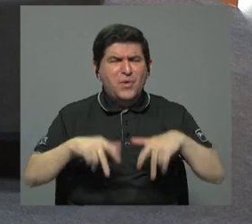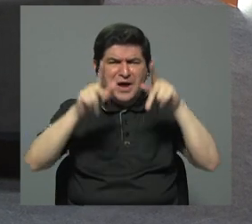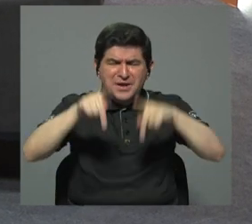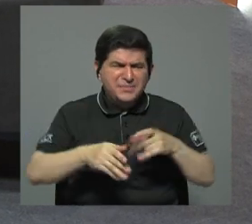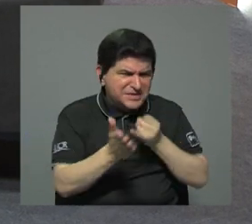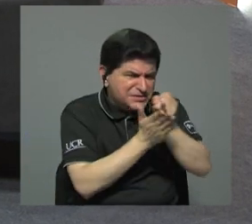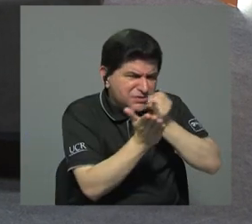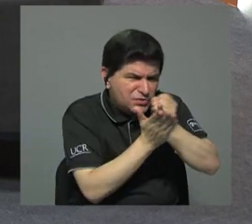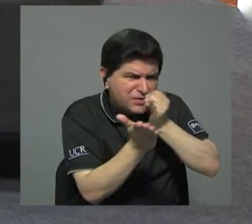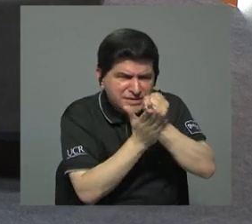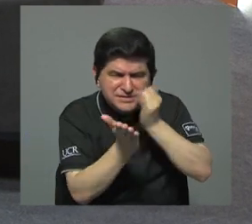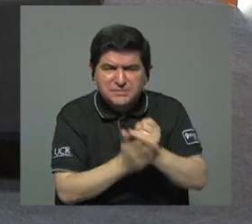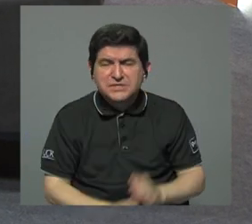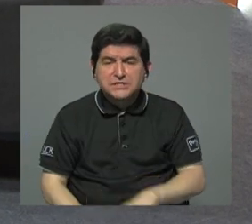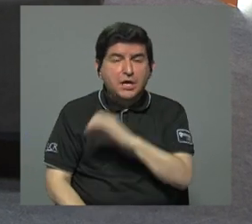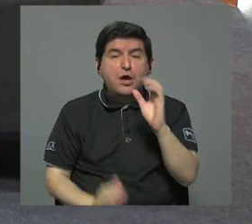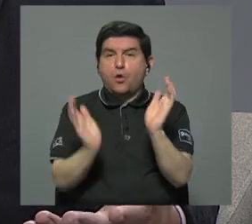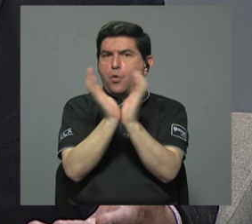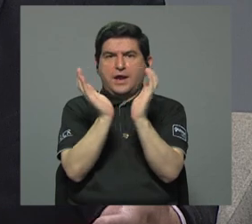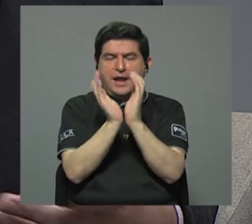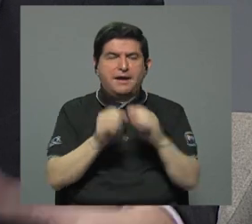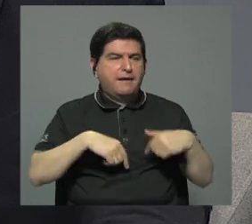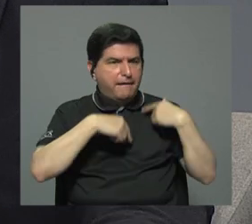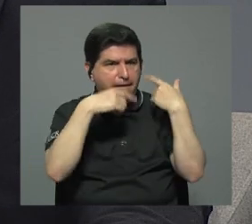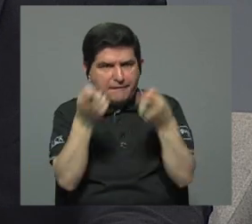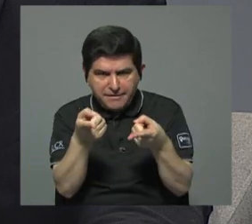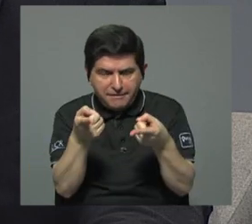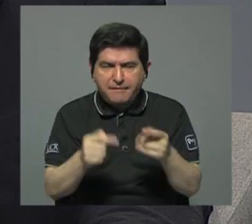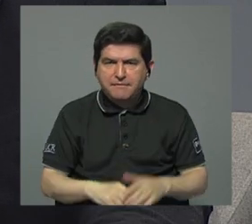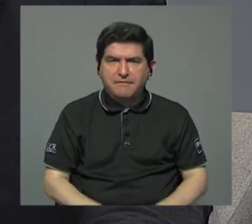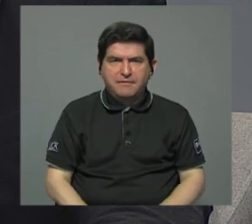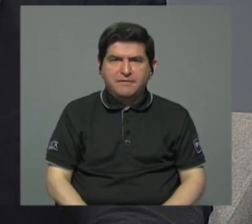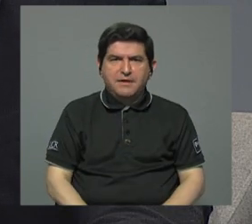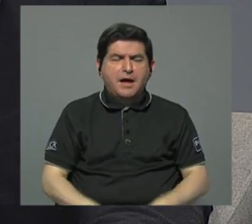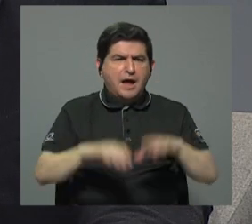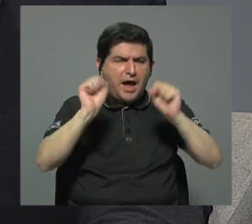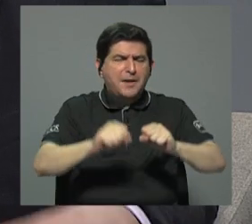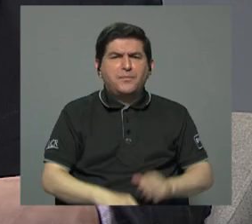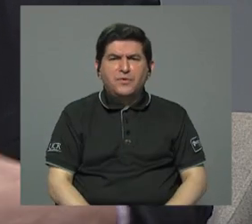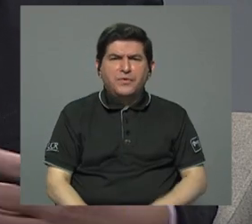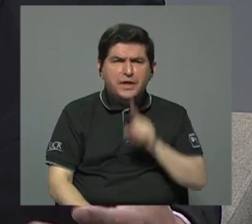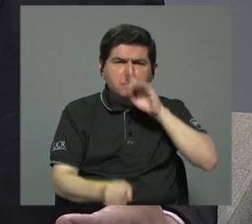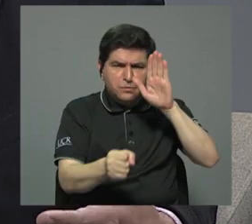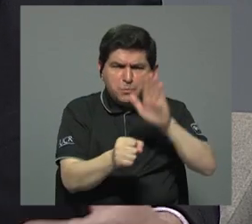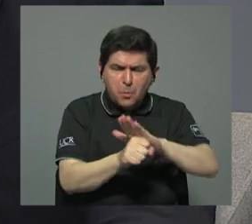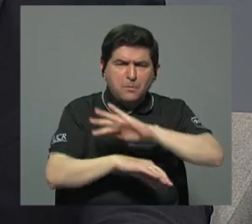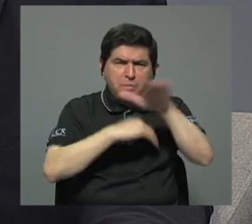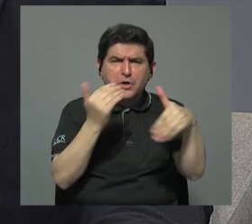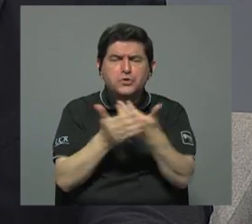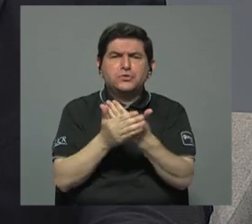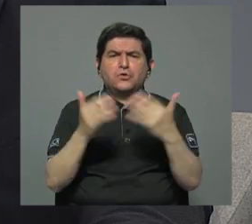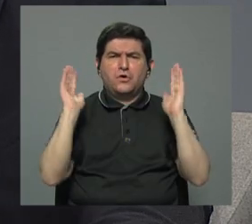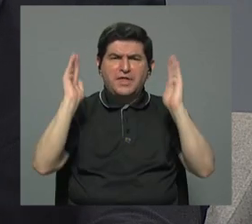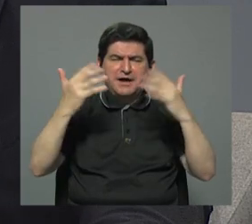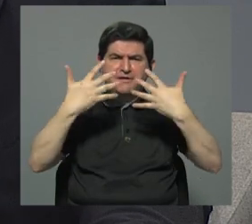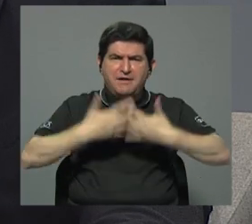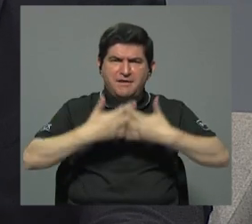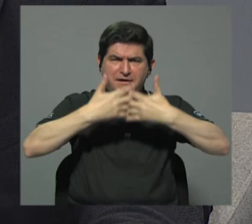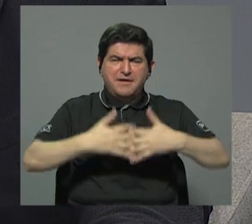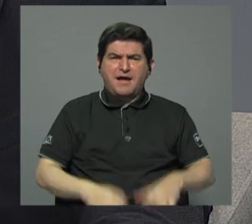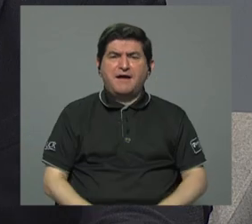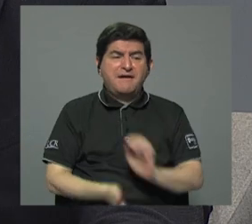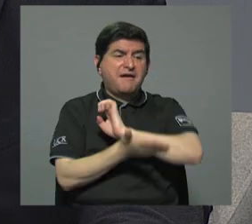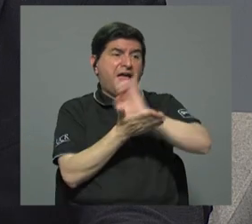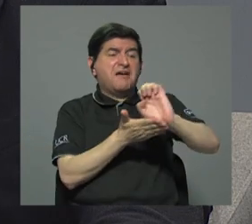ley o inspectores de la caja que vayan a poner en cintura a todos esos grandes empresarios que están evadiendo